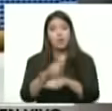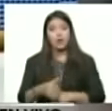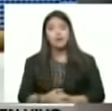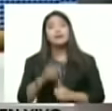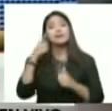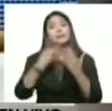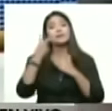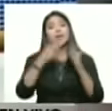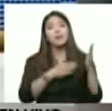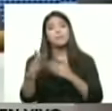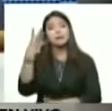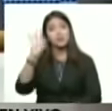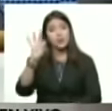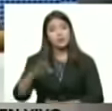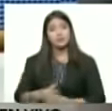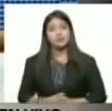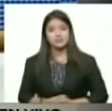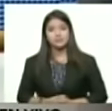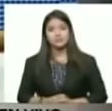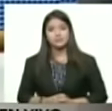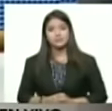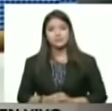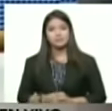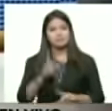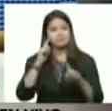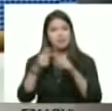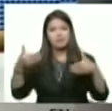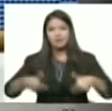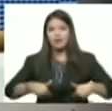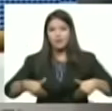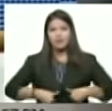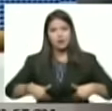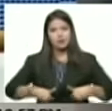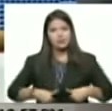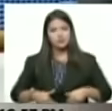Plan 50. Ese es el centro del esfuerzo.